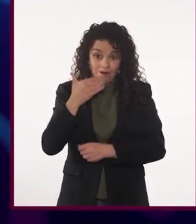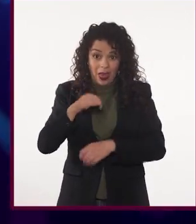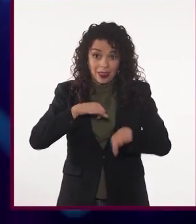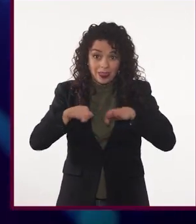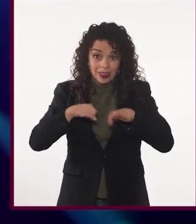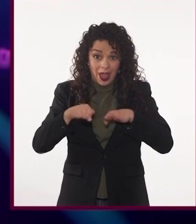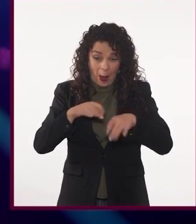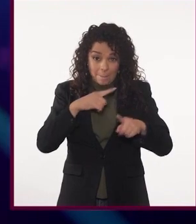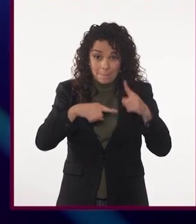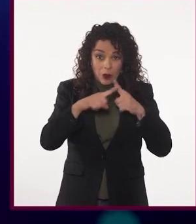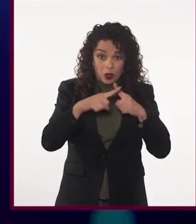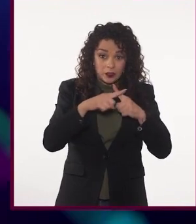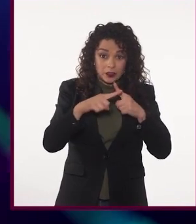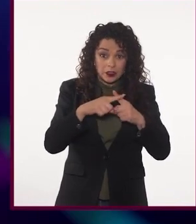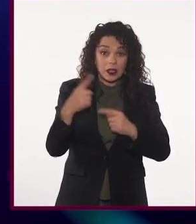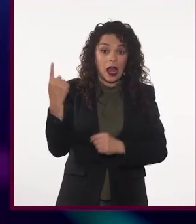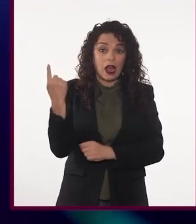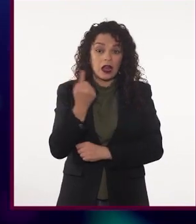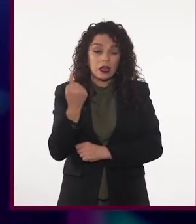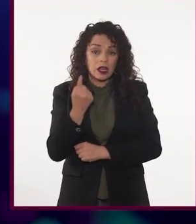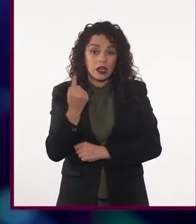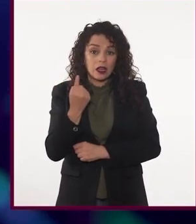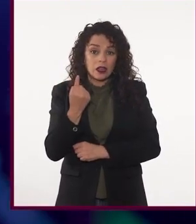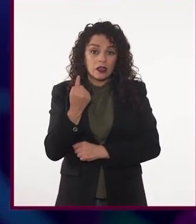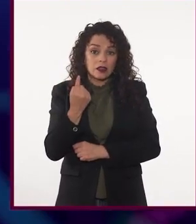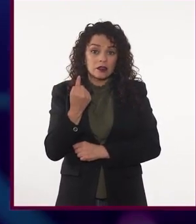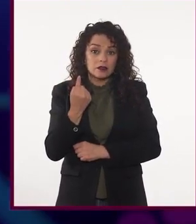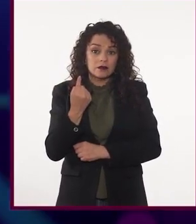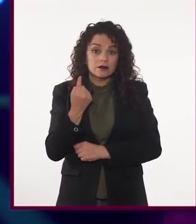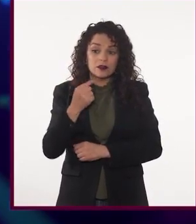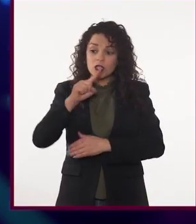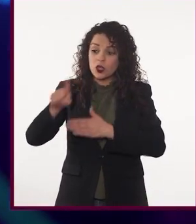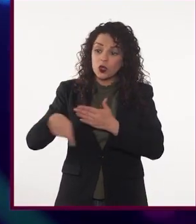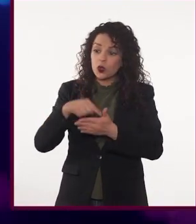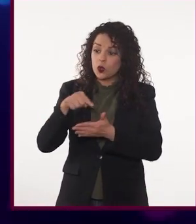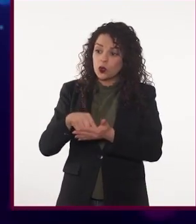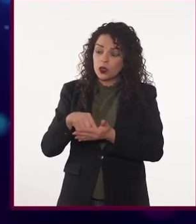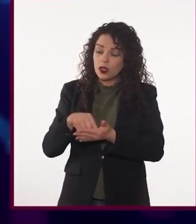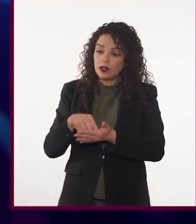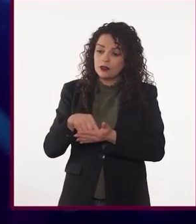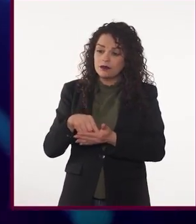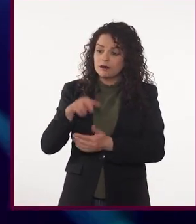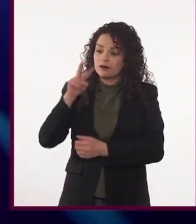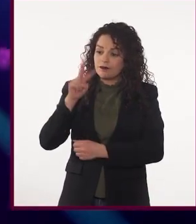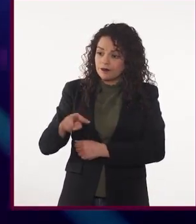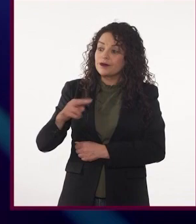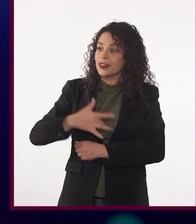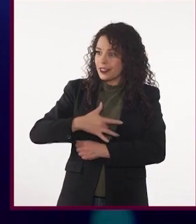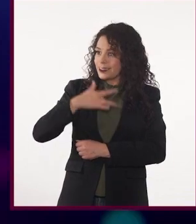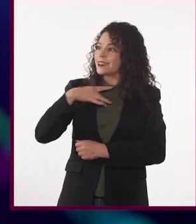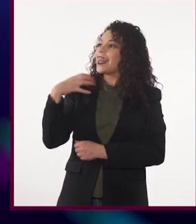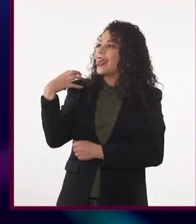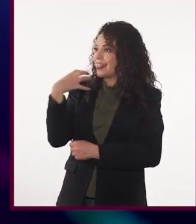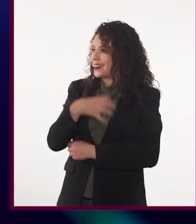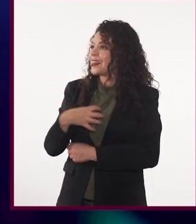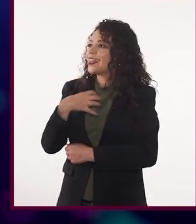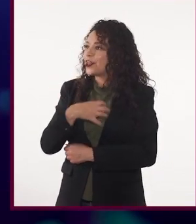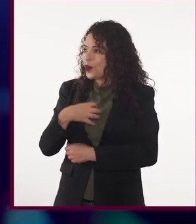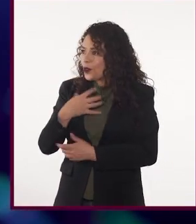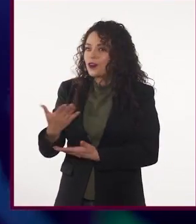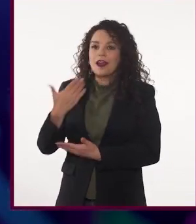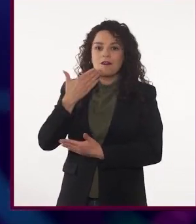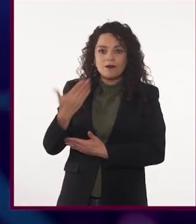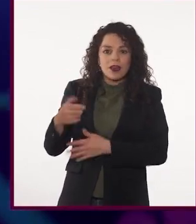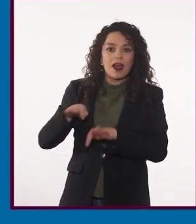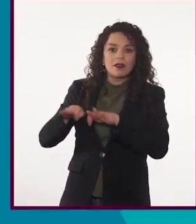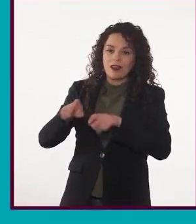a rendir lo mismo que estando en un lugar que para ellas es agradable y